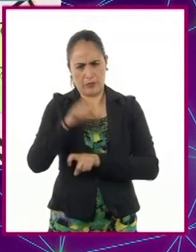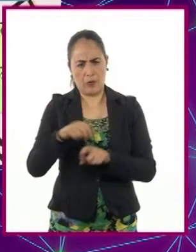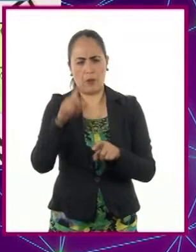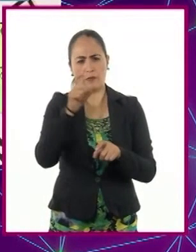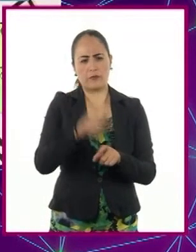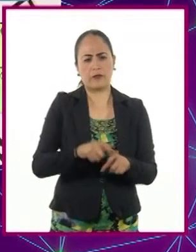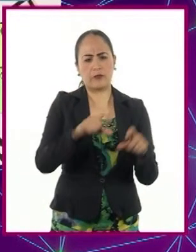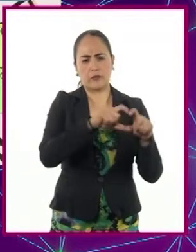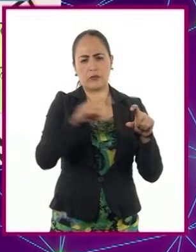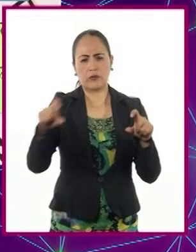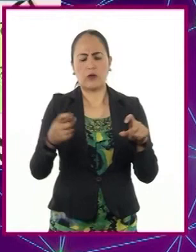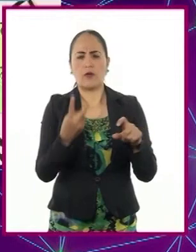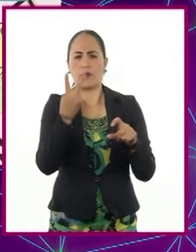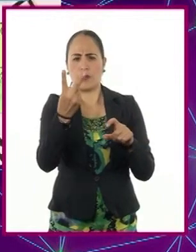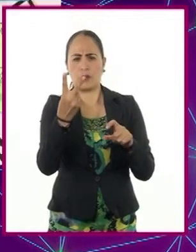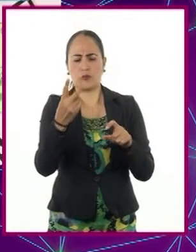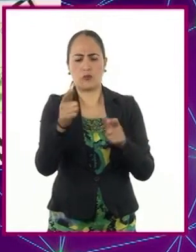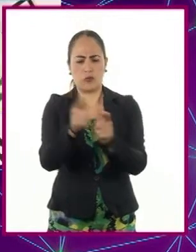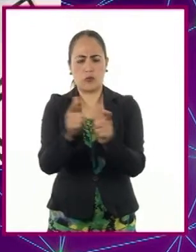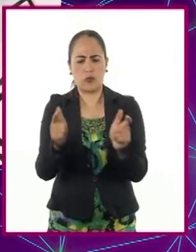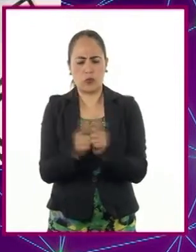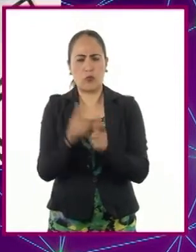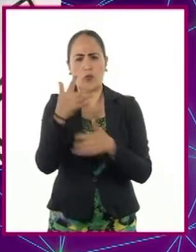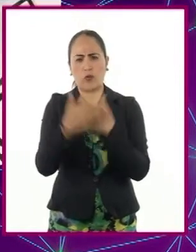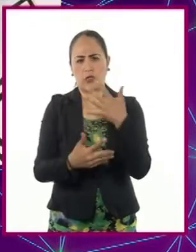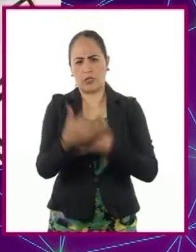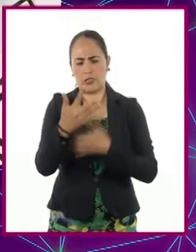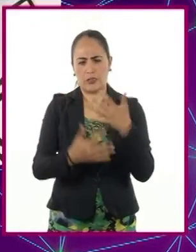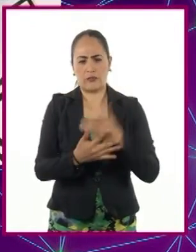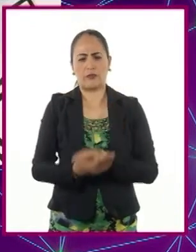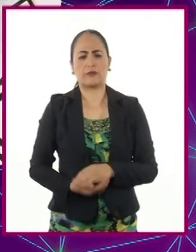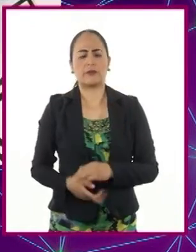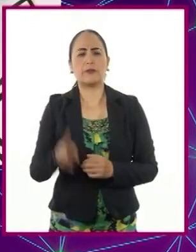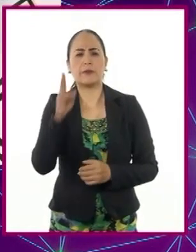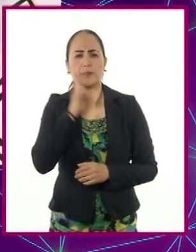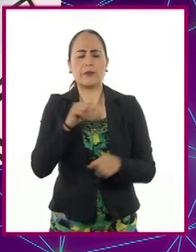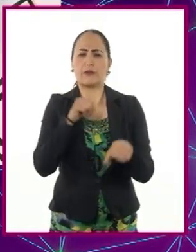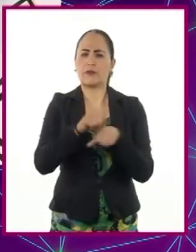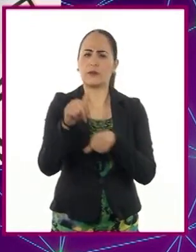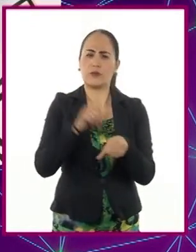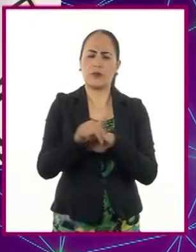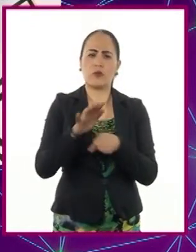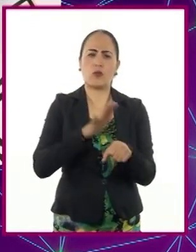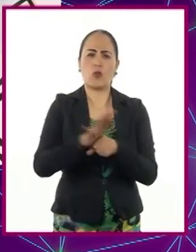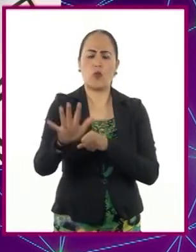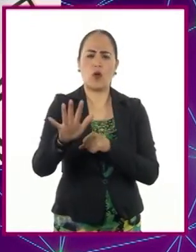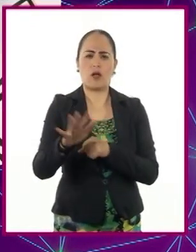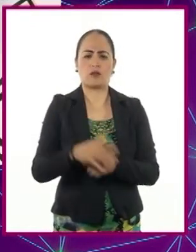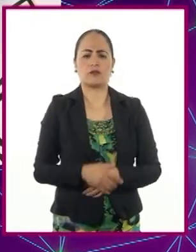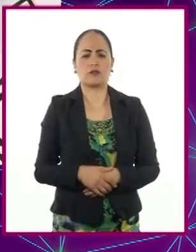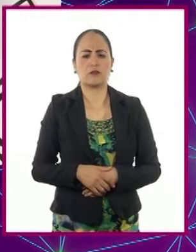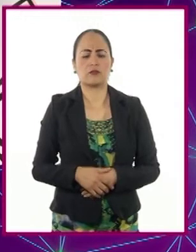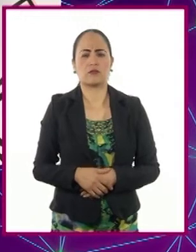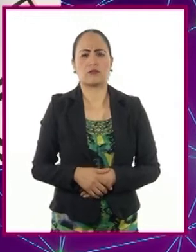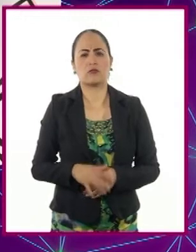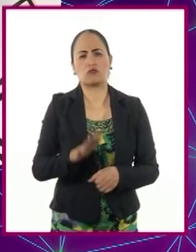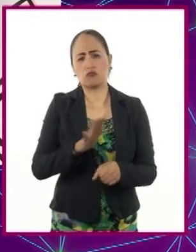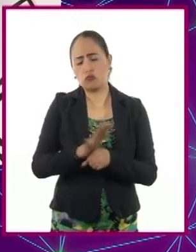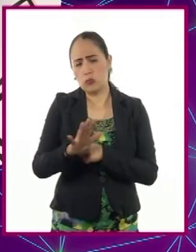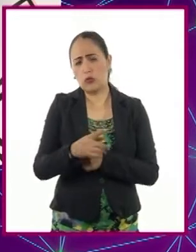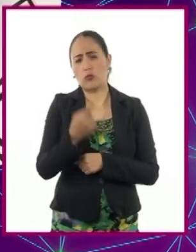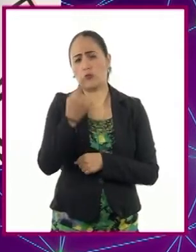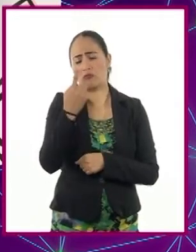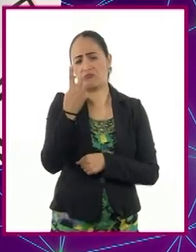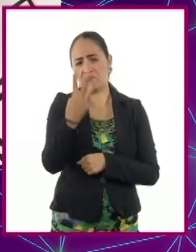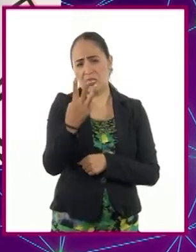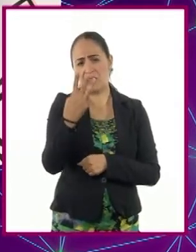pertenece al grupo 15. Veamos con qué número de oxidación trabaja. Estos números pueden ser 3,